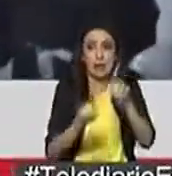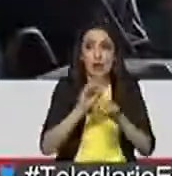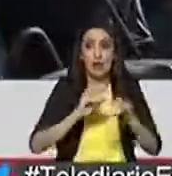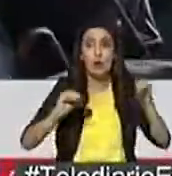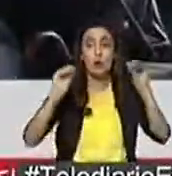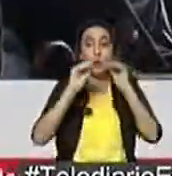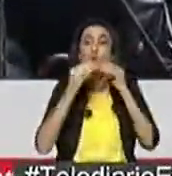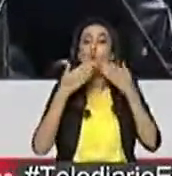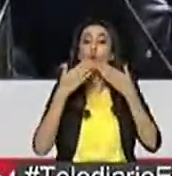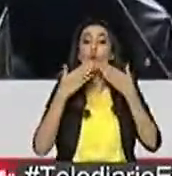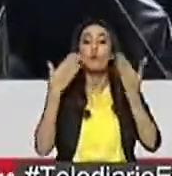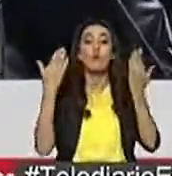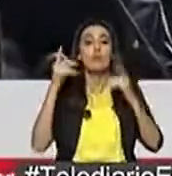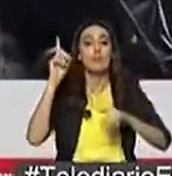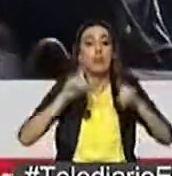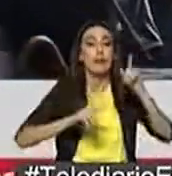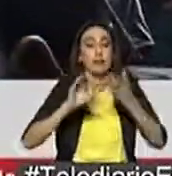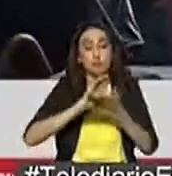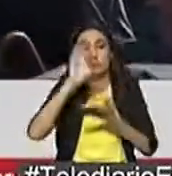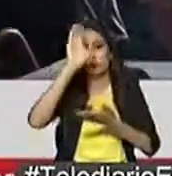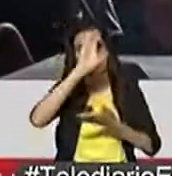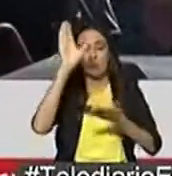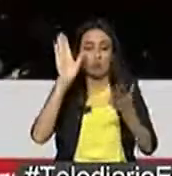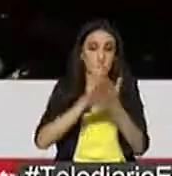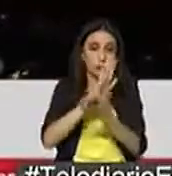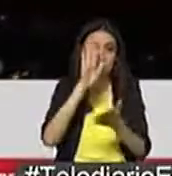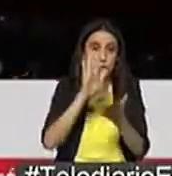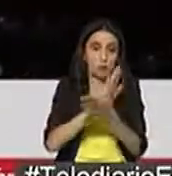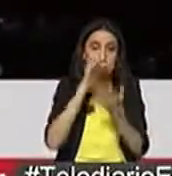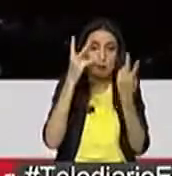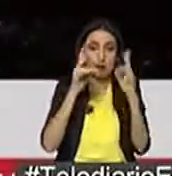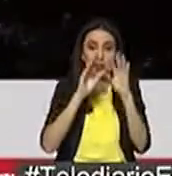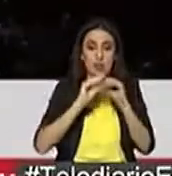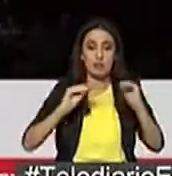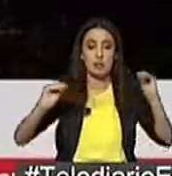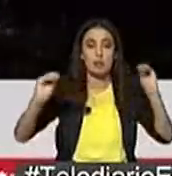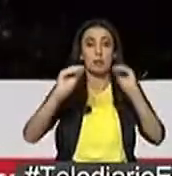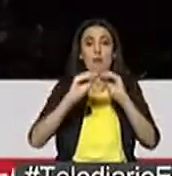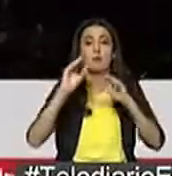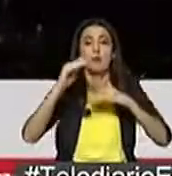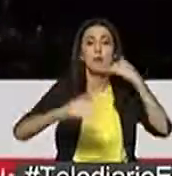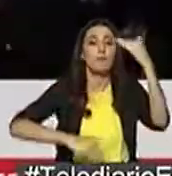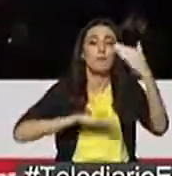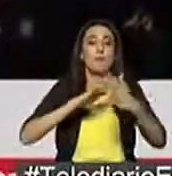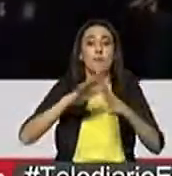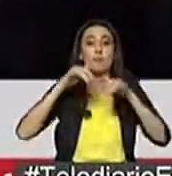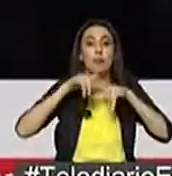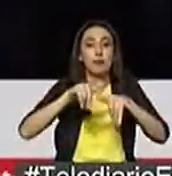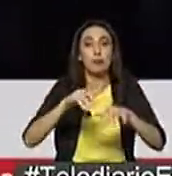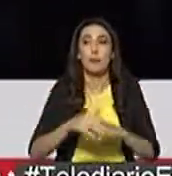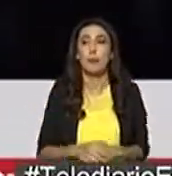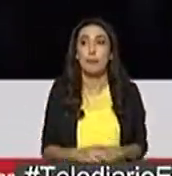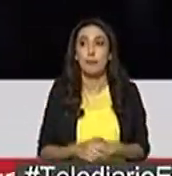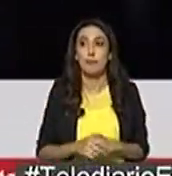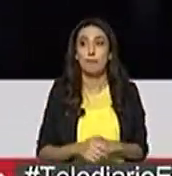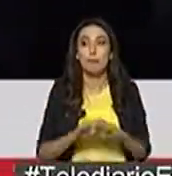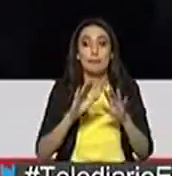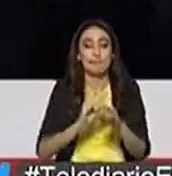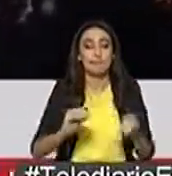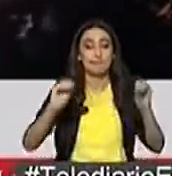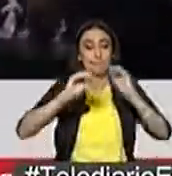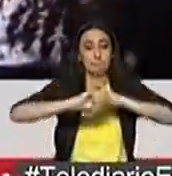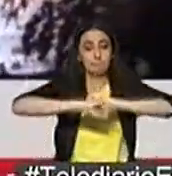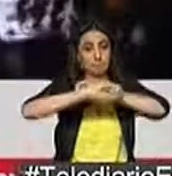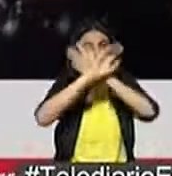y secundaria, y varias universidades anunciaron el pasado jueves que daban por finalizado el semestre antes de tiempo. La madrugada de lunes,